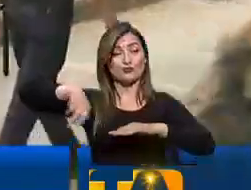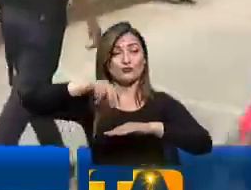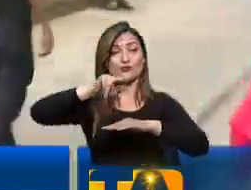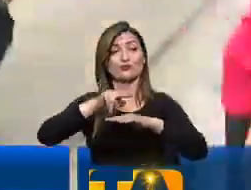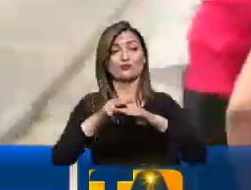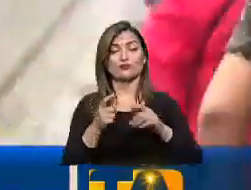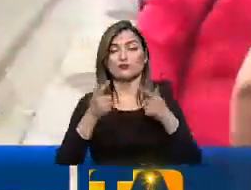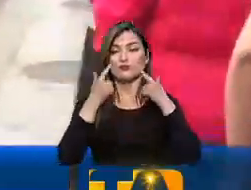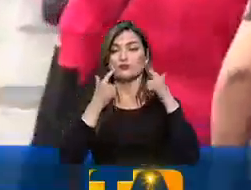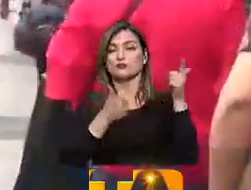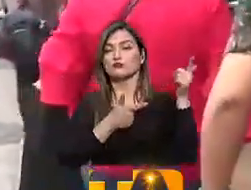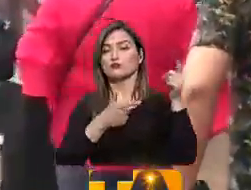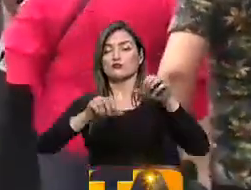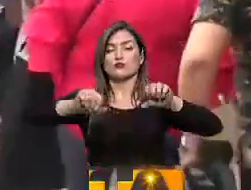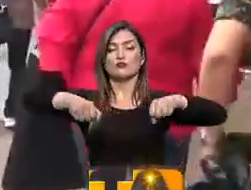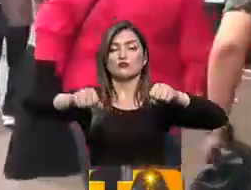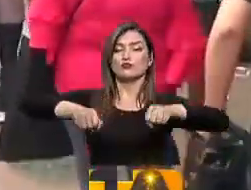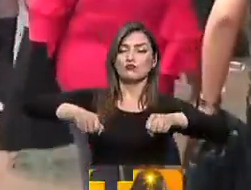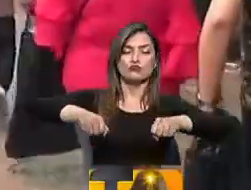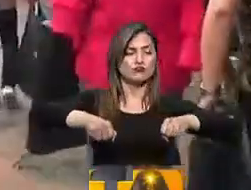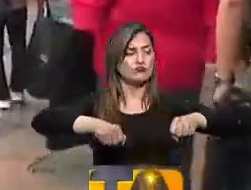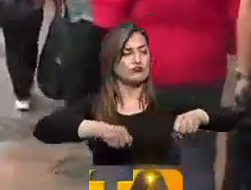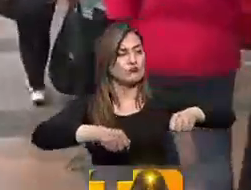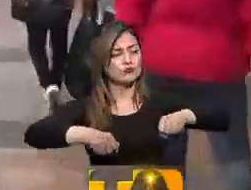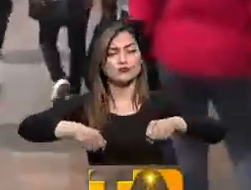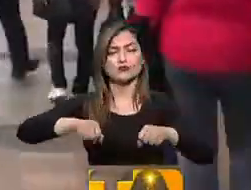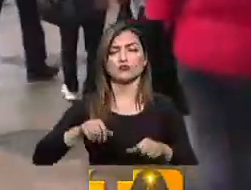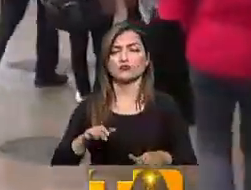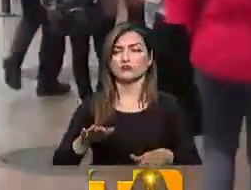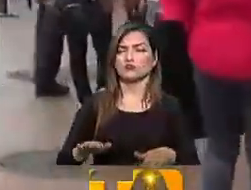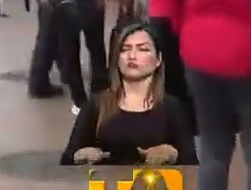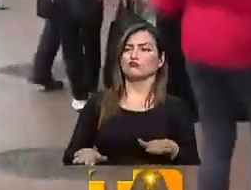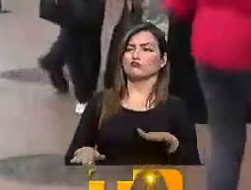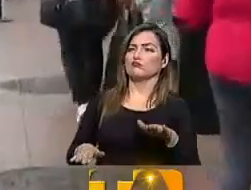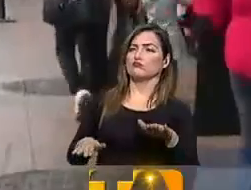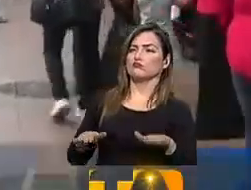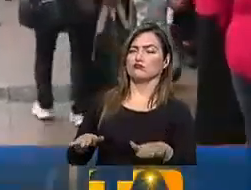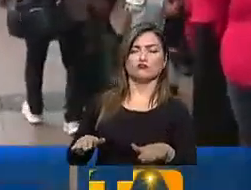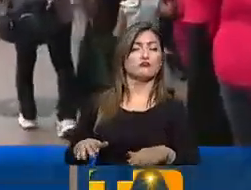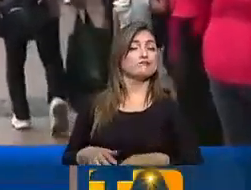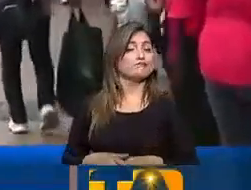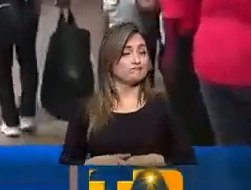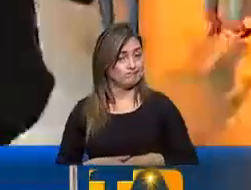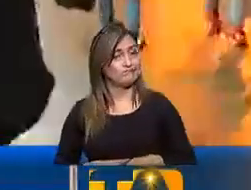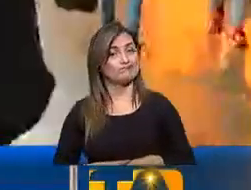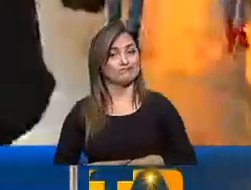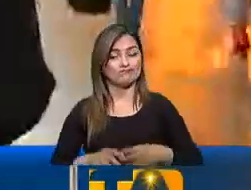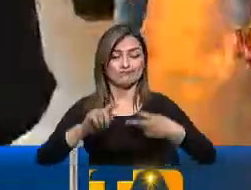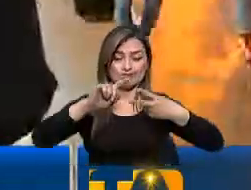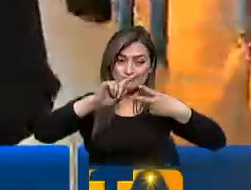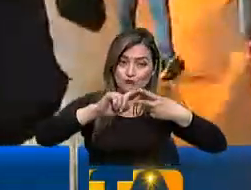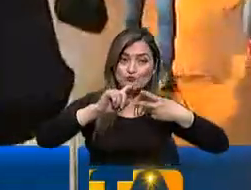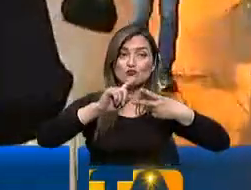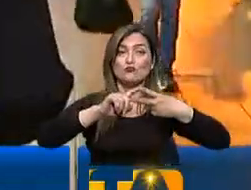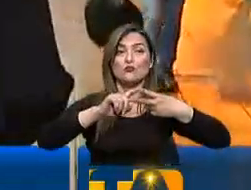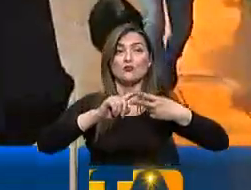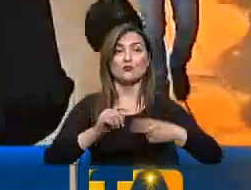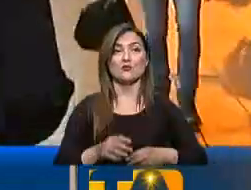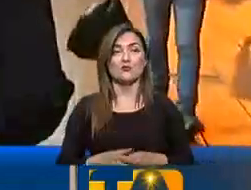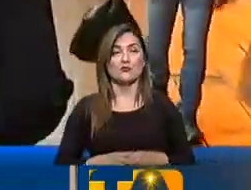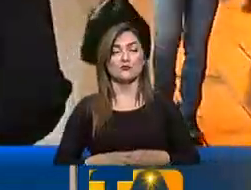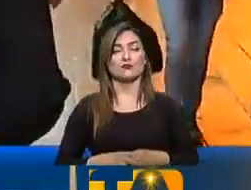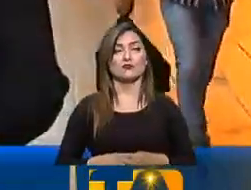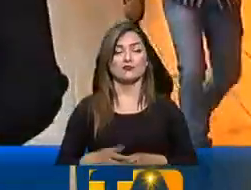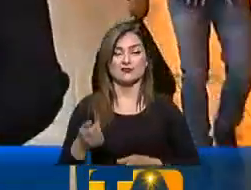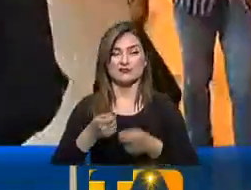Nacional patrullando en motos y a pie por este sector para cumplir dos funciones. La primera, tratar pues un poco de